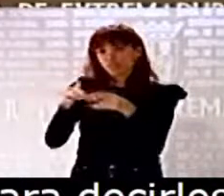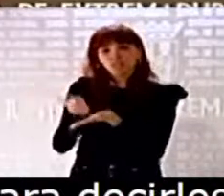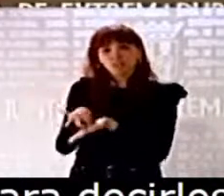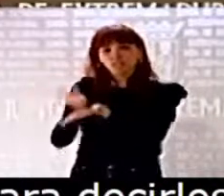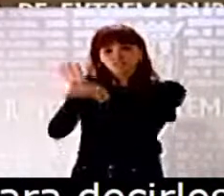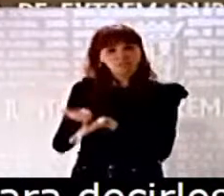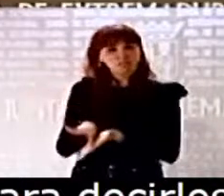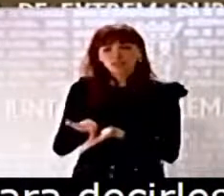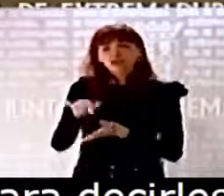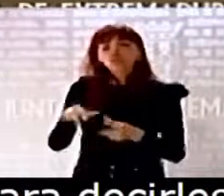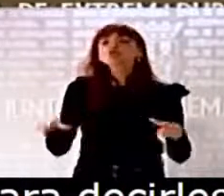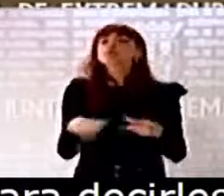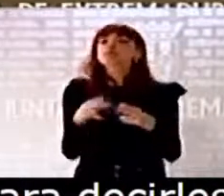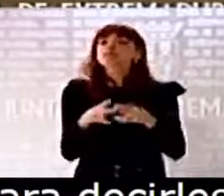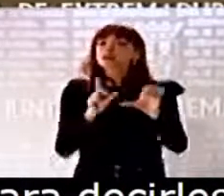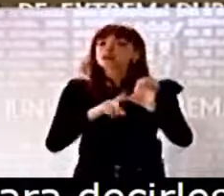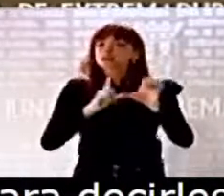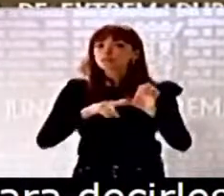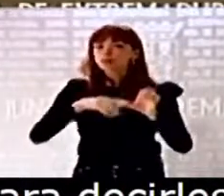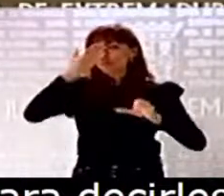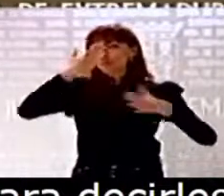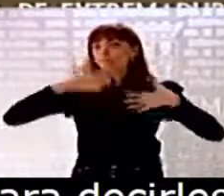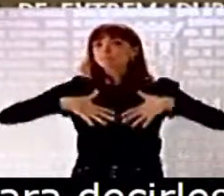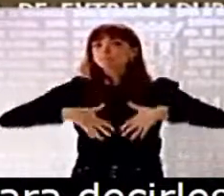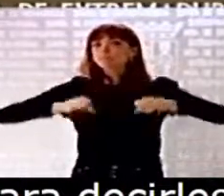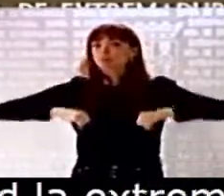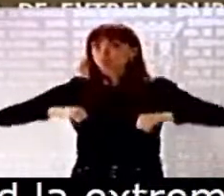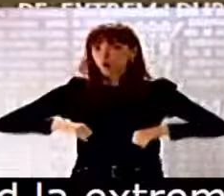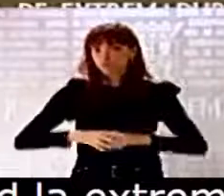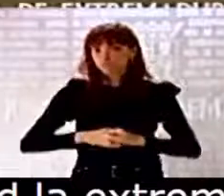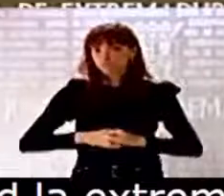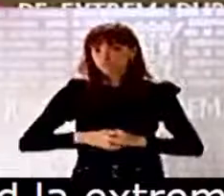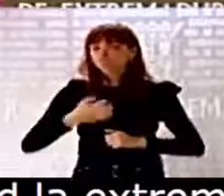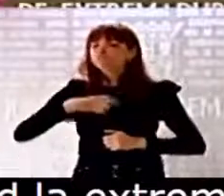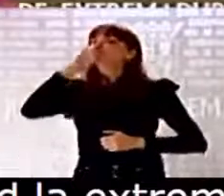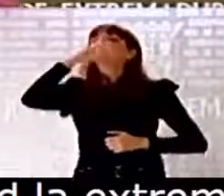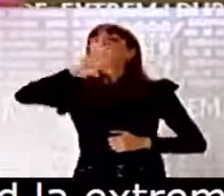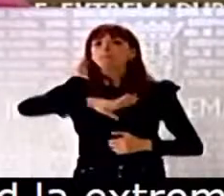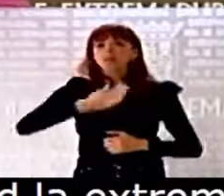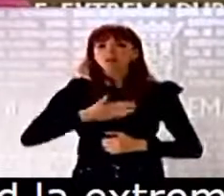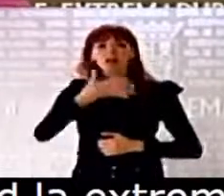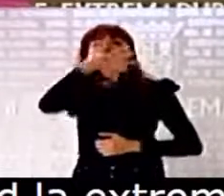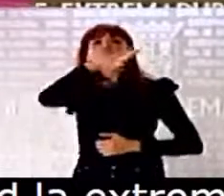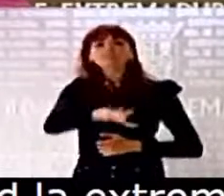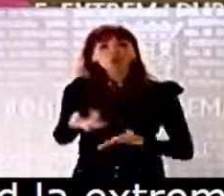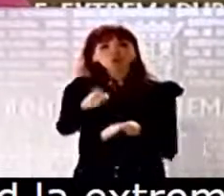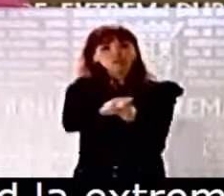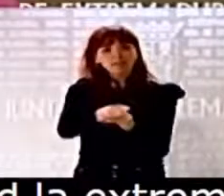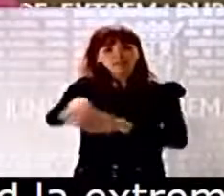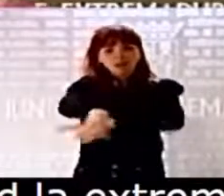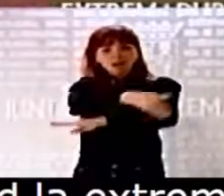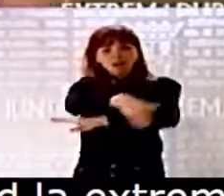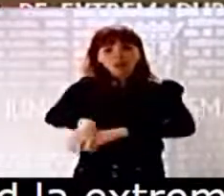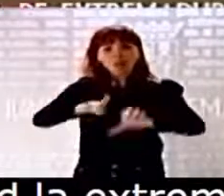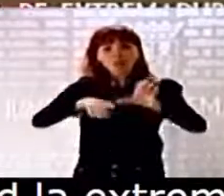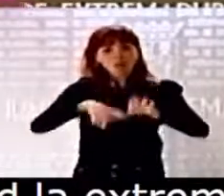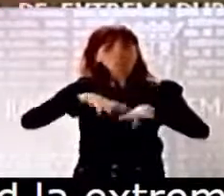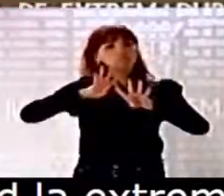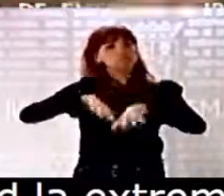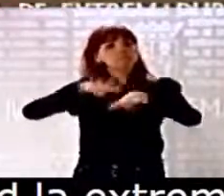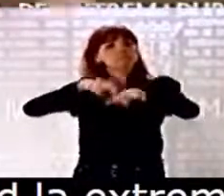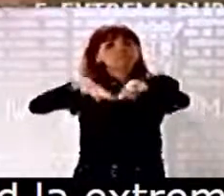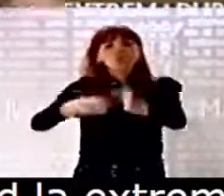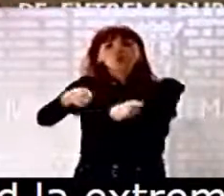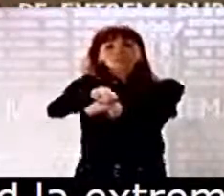Una sociedad, la extremeña, madura democráticamente, que volverá a gritar mañana y alzar la voz en las calles de Extremadura para decir que